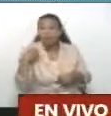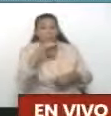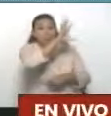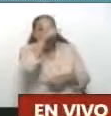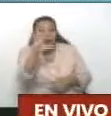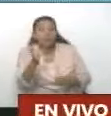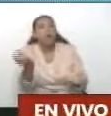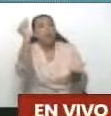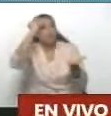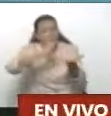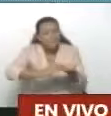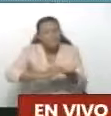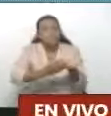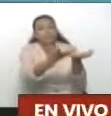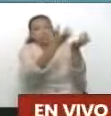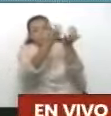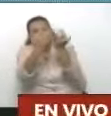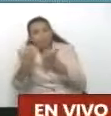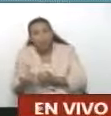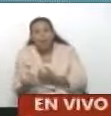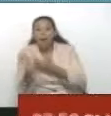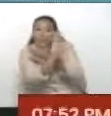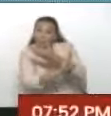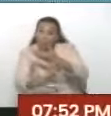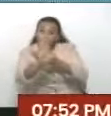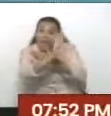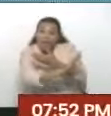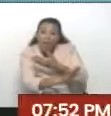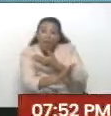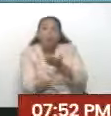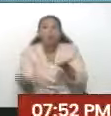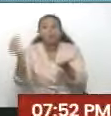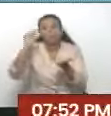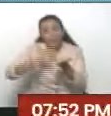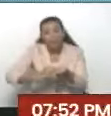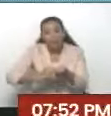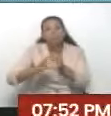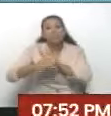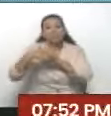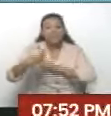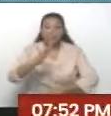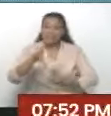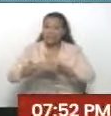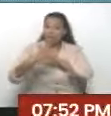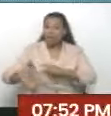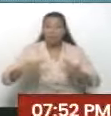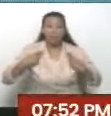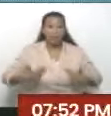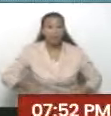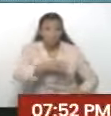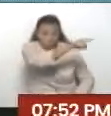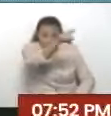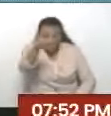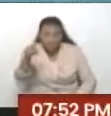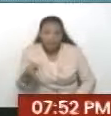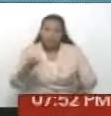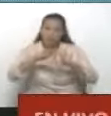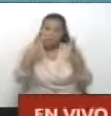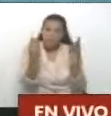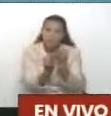migración, y además de protegerlos para que vuelvan, como derecho humano que tienen ustedes y su